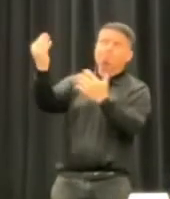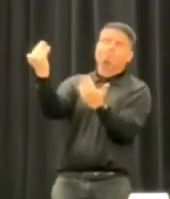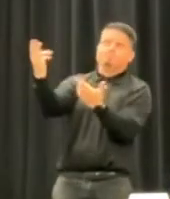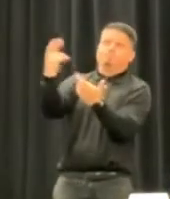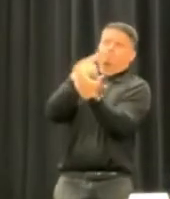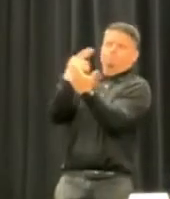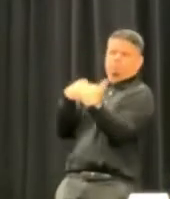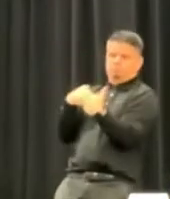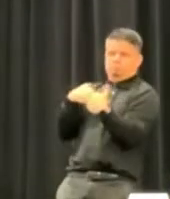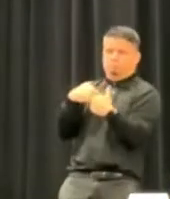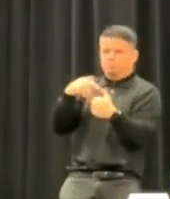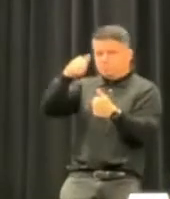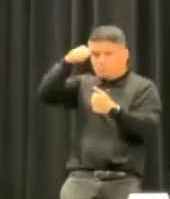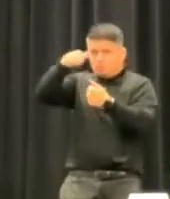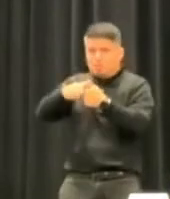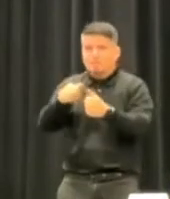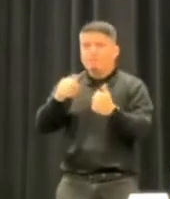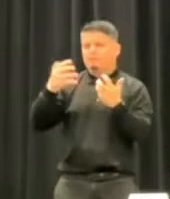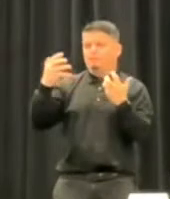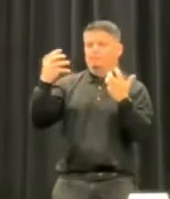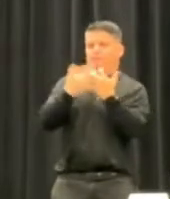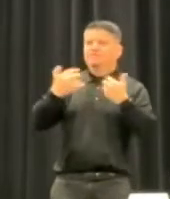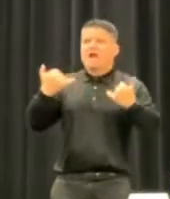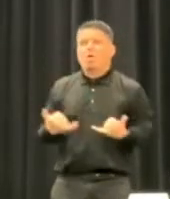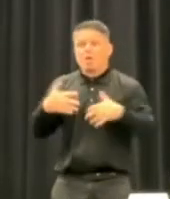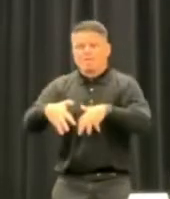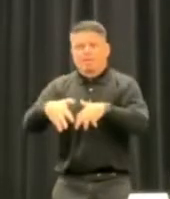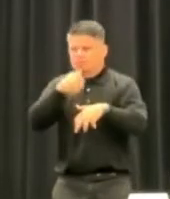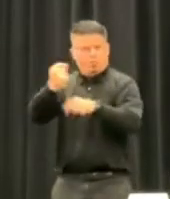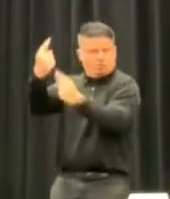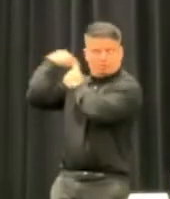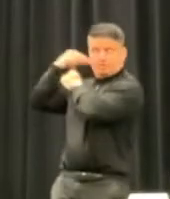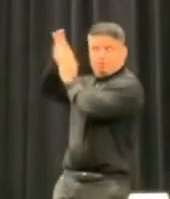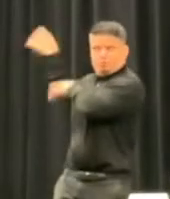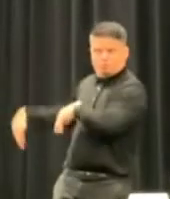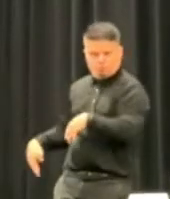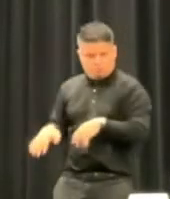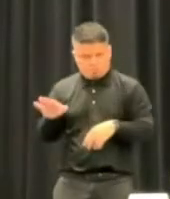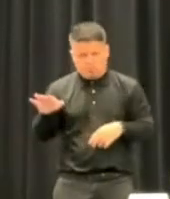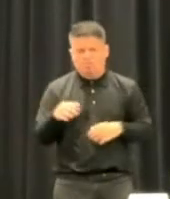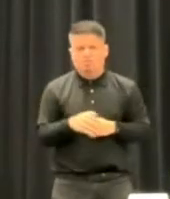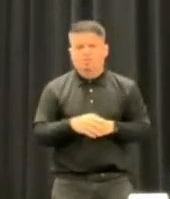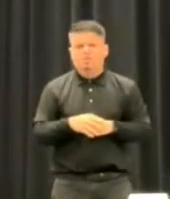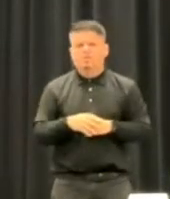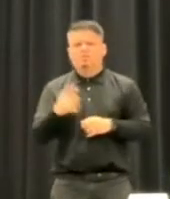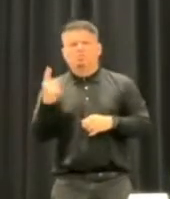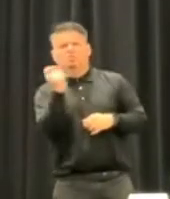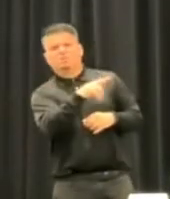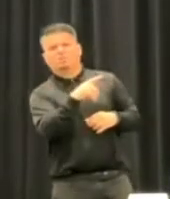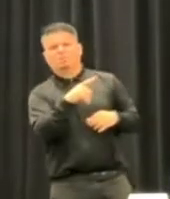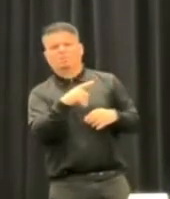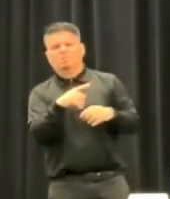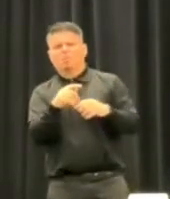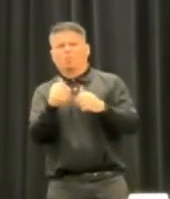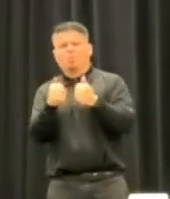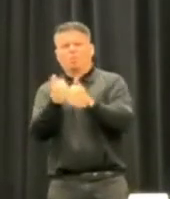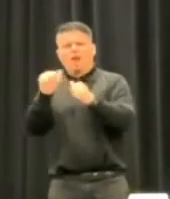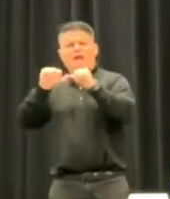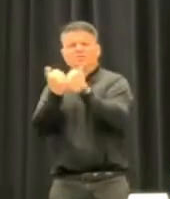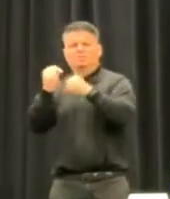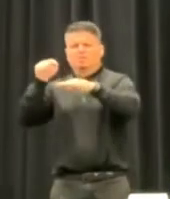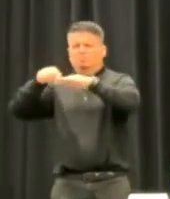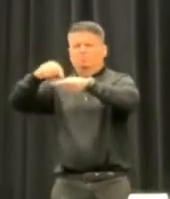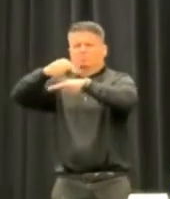estado a marzo del 2021 sabe a estas alturas que agencias quizás han resultado más afectadas porque mencionó al principio de la